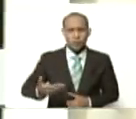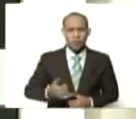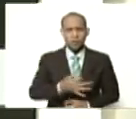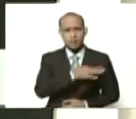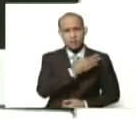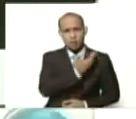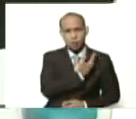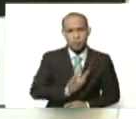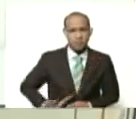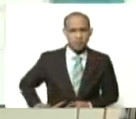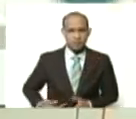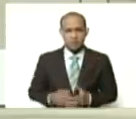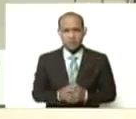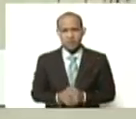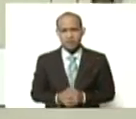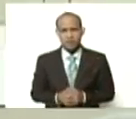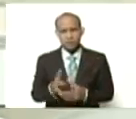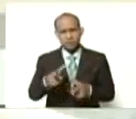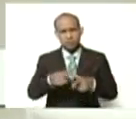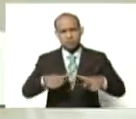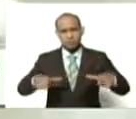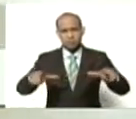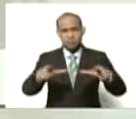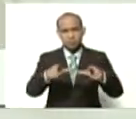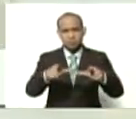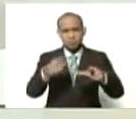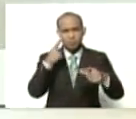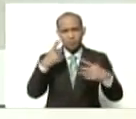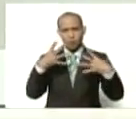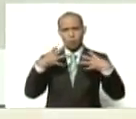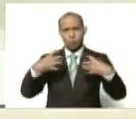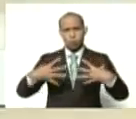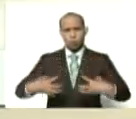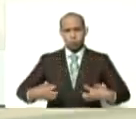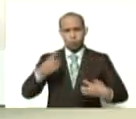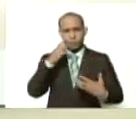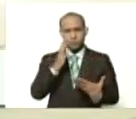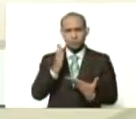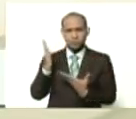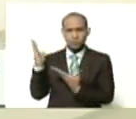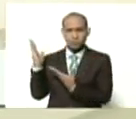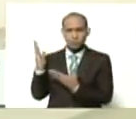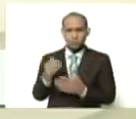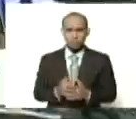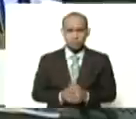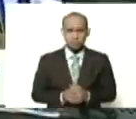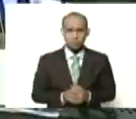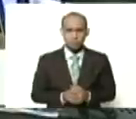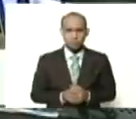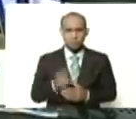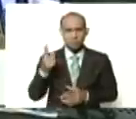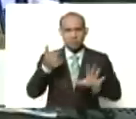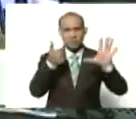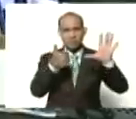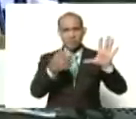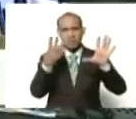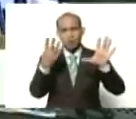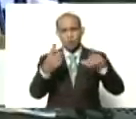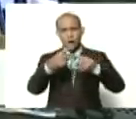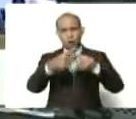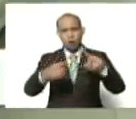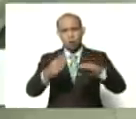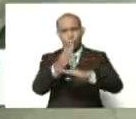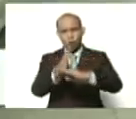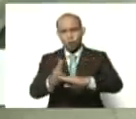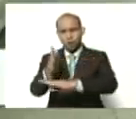esta unidad es el área de tomografía, como usted puede observar también en la pantalla de televisión, un tomógrafo de 64 cortes que